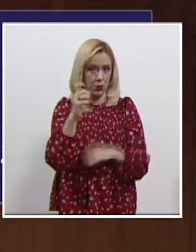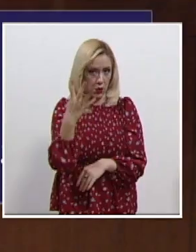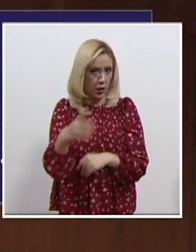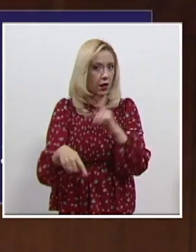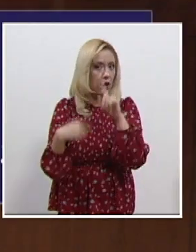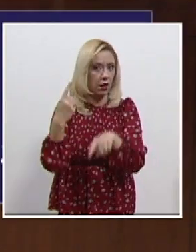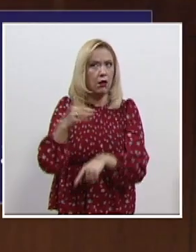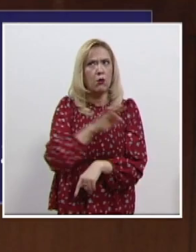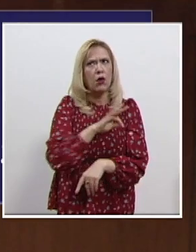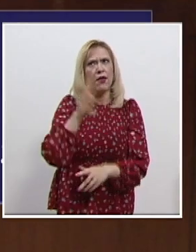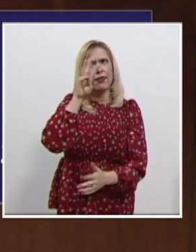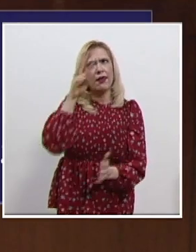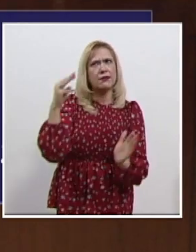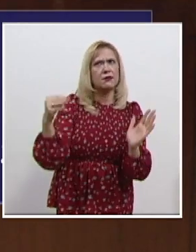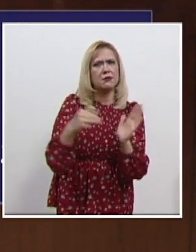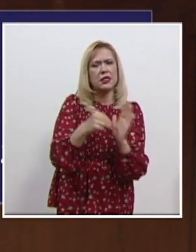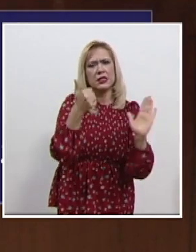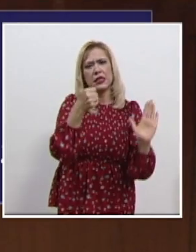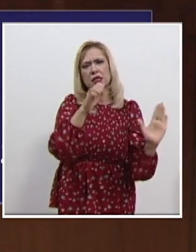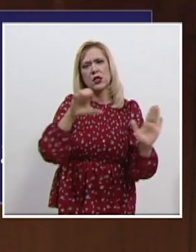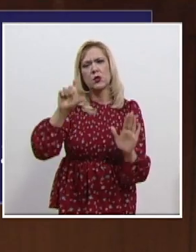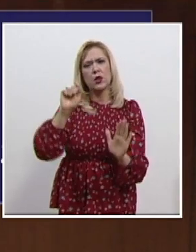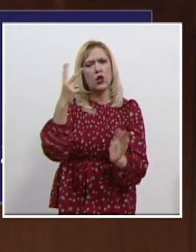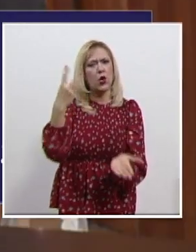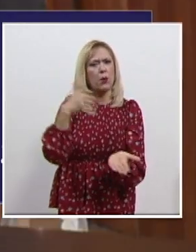mismo que asciende a